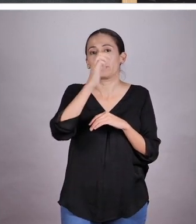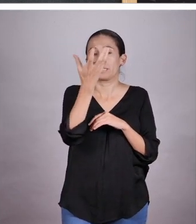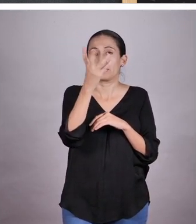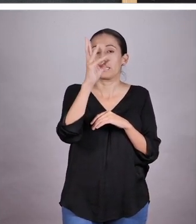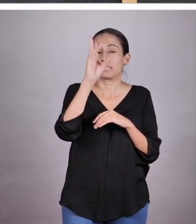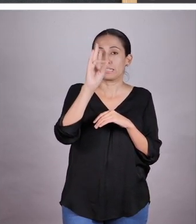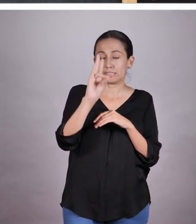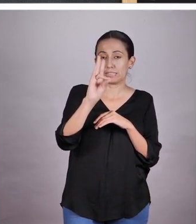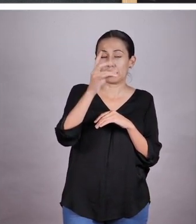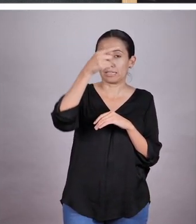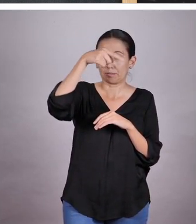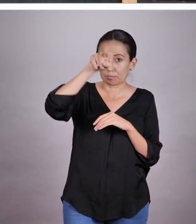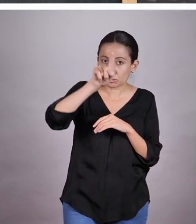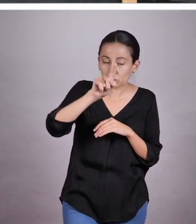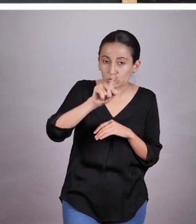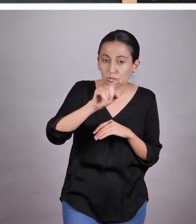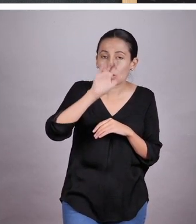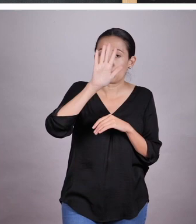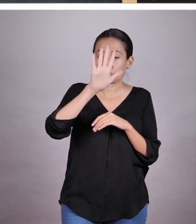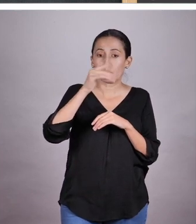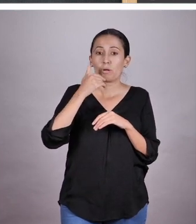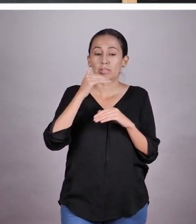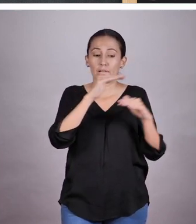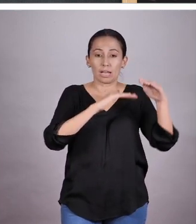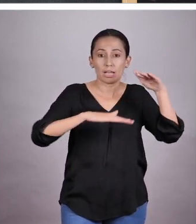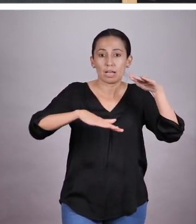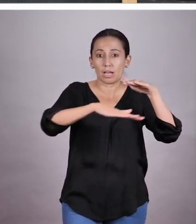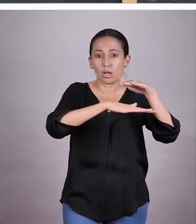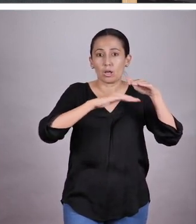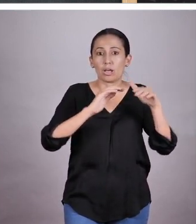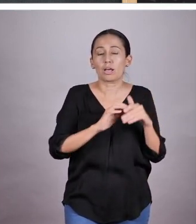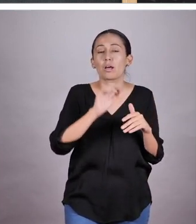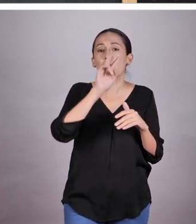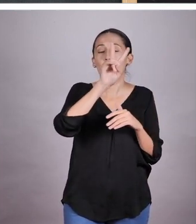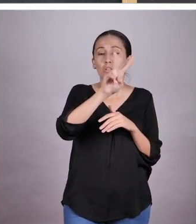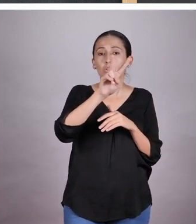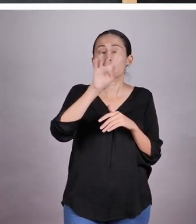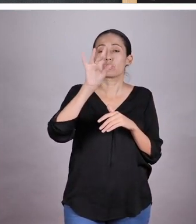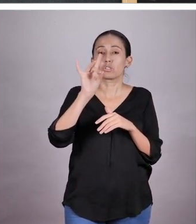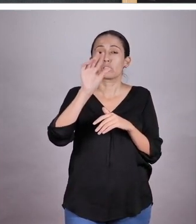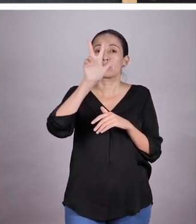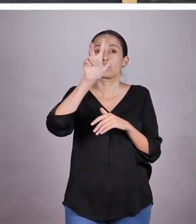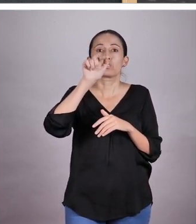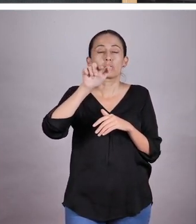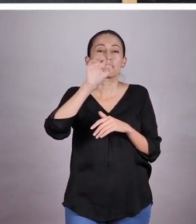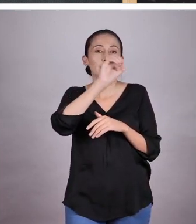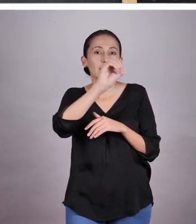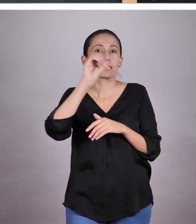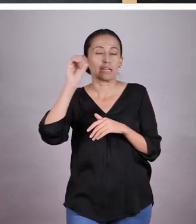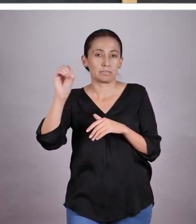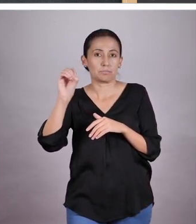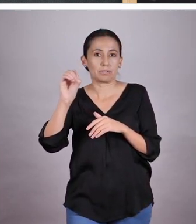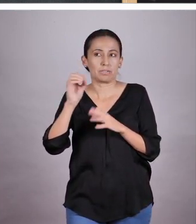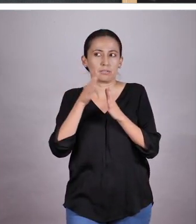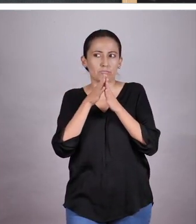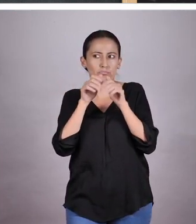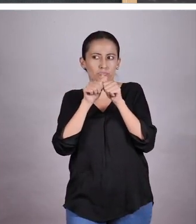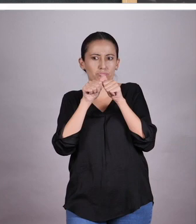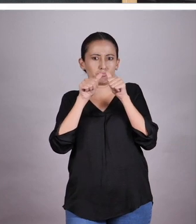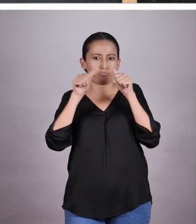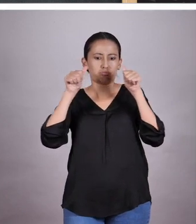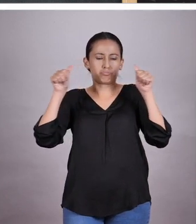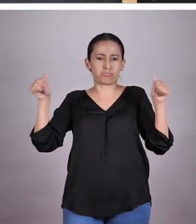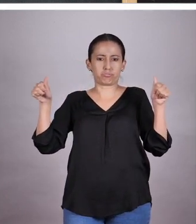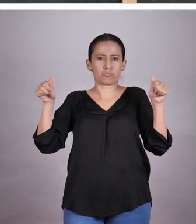17.64 millones de habitantes y su superficie es de 283.560 kilómetros cuadrados.